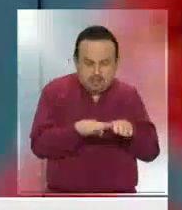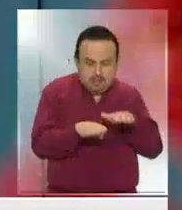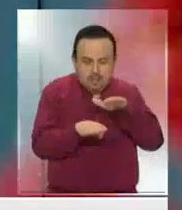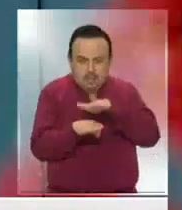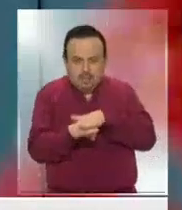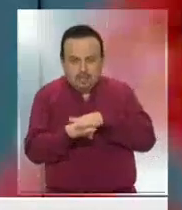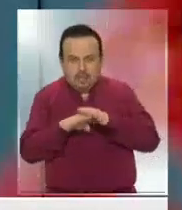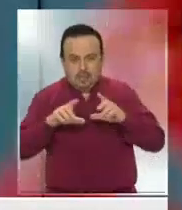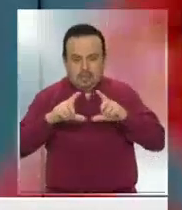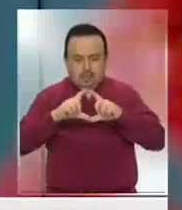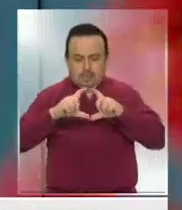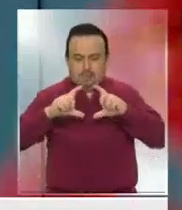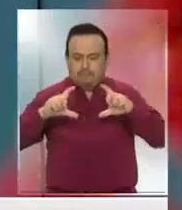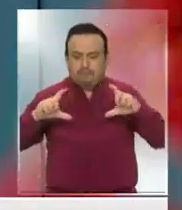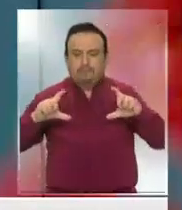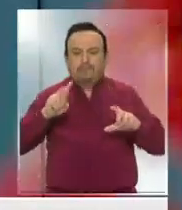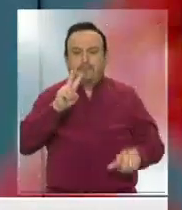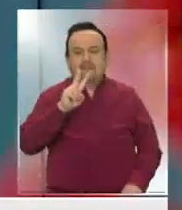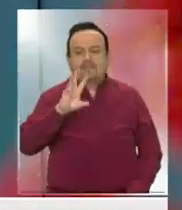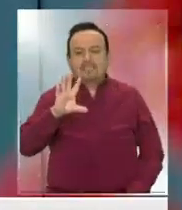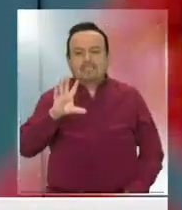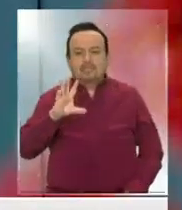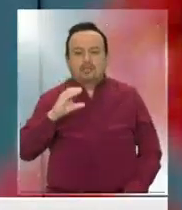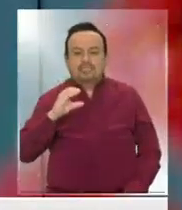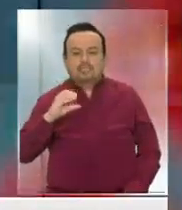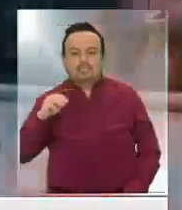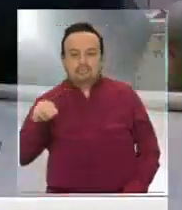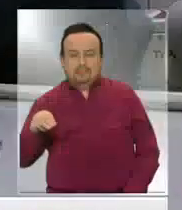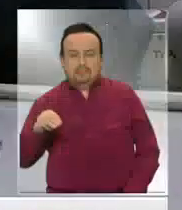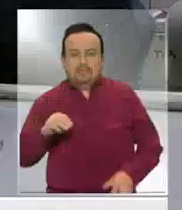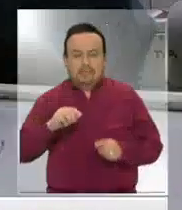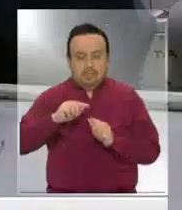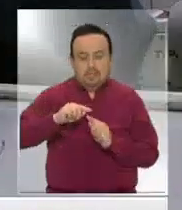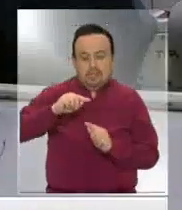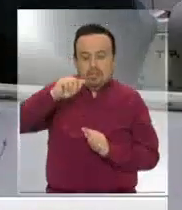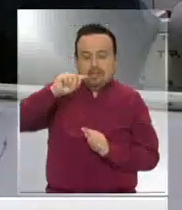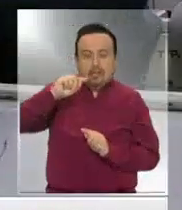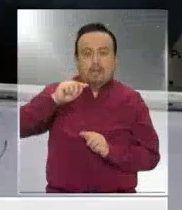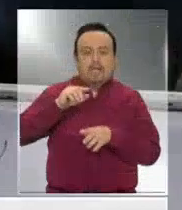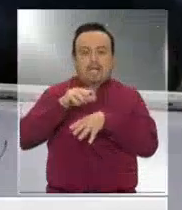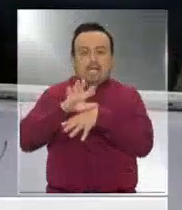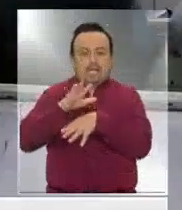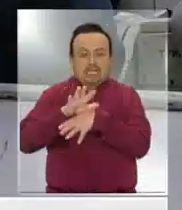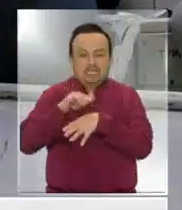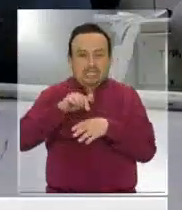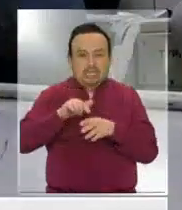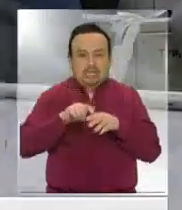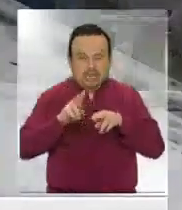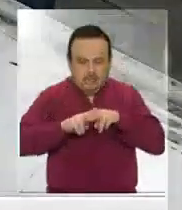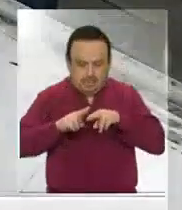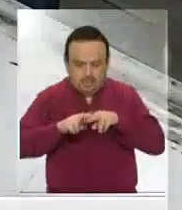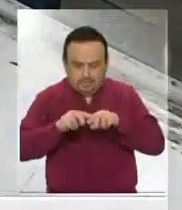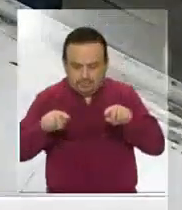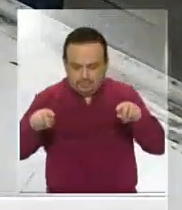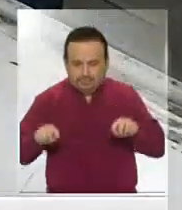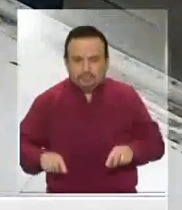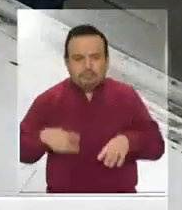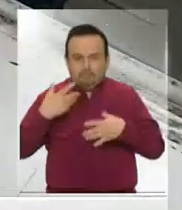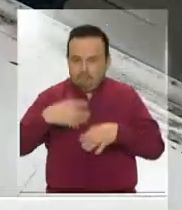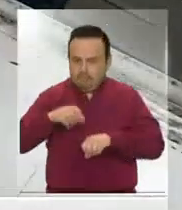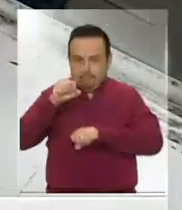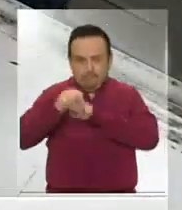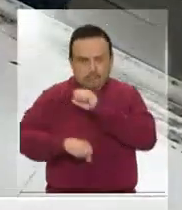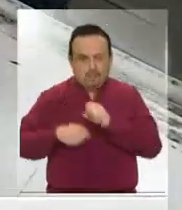centímetros de ancho por 15 centímetros de alto. Así se arma esta mascarilla casera aprobada por